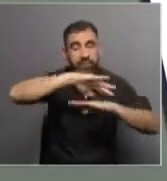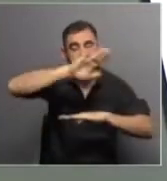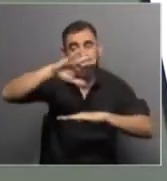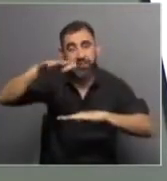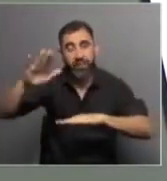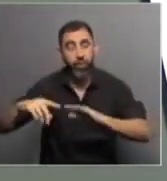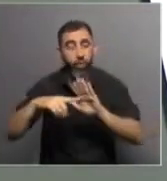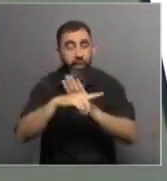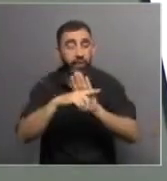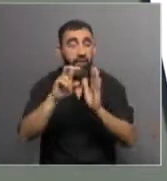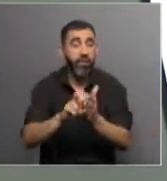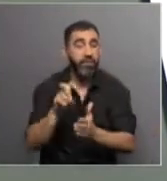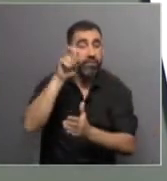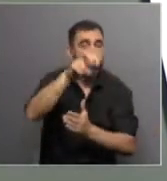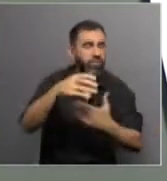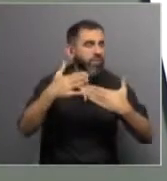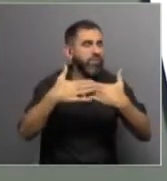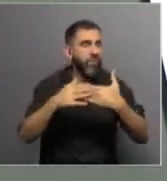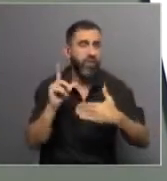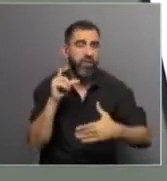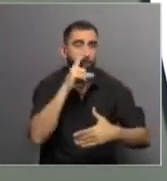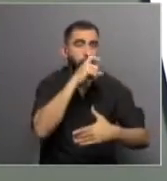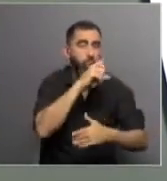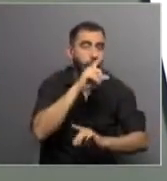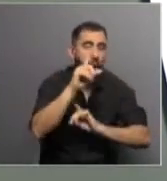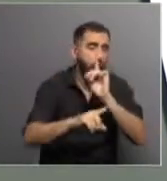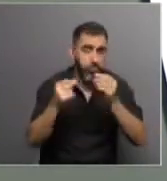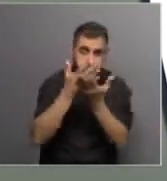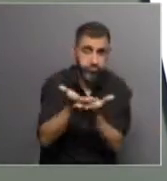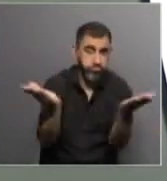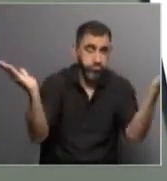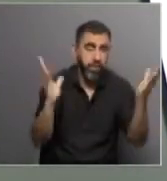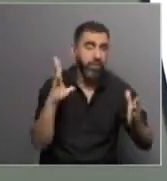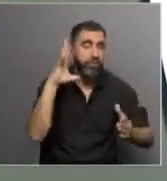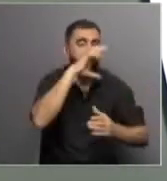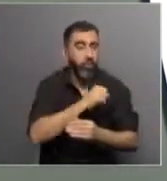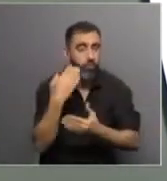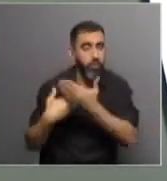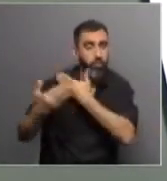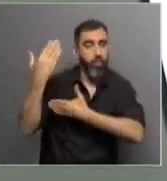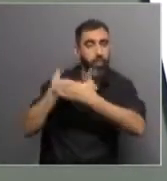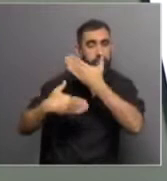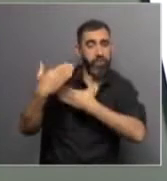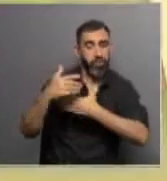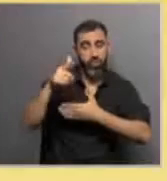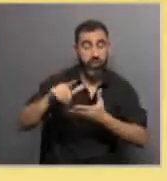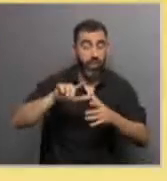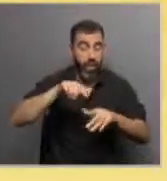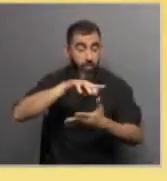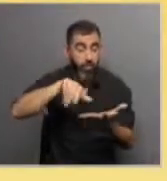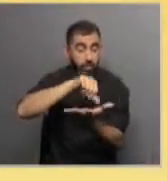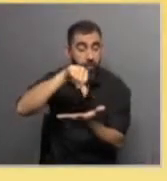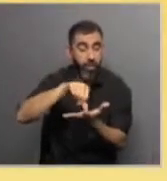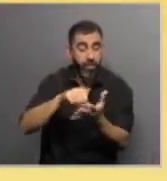del departamento de Salto, muy cerca de Tacuarembó, esconden a plena luz secretos de nuestro pasado, cuando esta tierra terminaba